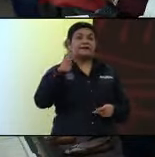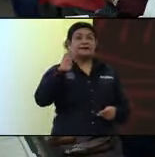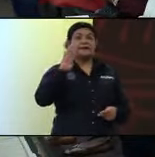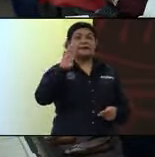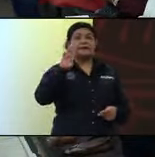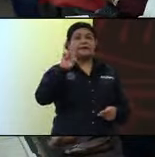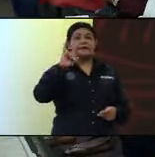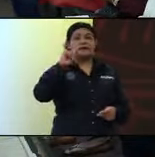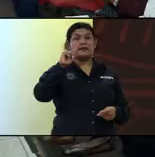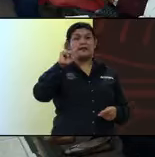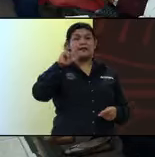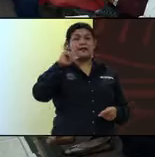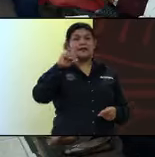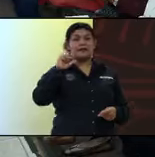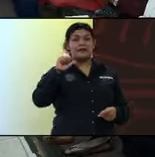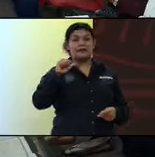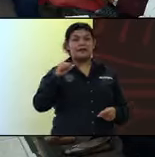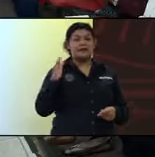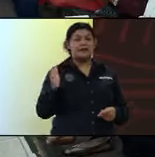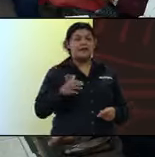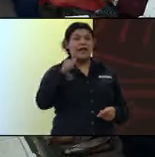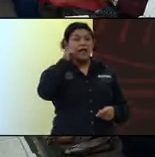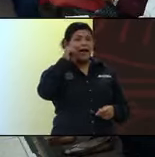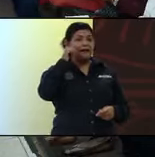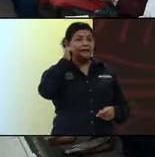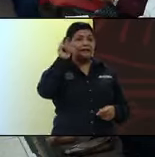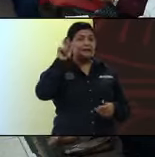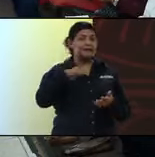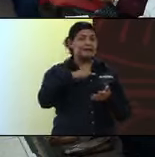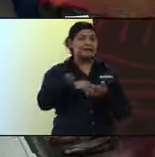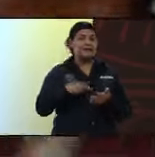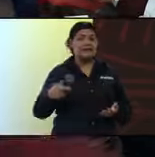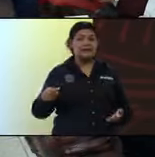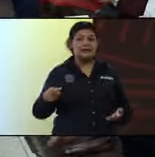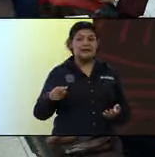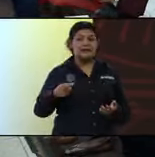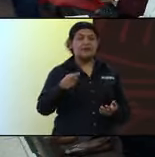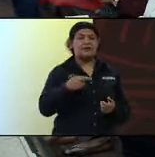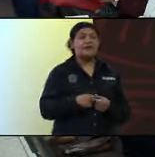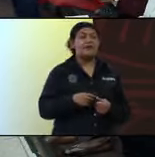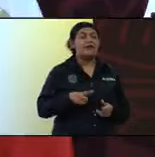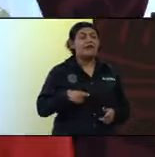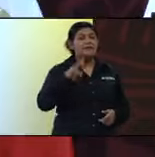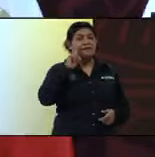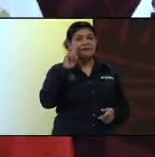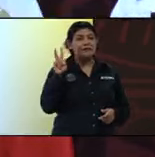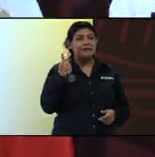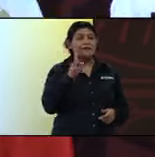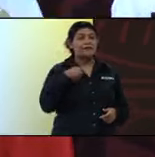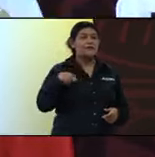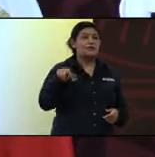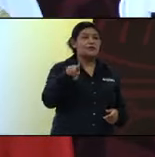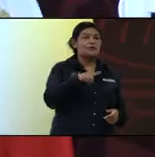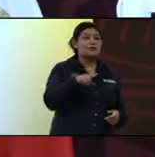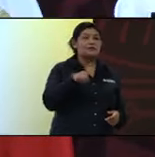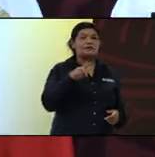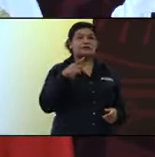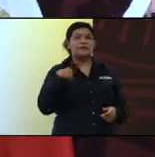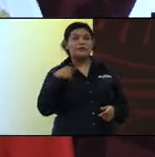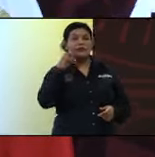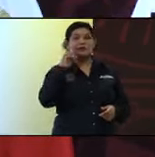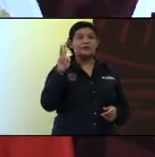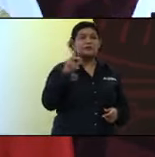Bache, y ayer estuvimos en Río Tamiagua, precisamente ahí en su comunidad, y fíjense que ahí puse a consideración, pues como lo hago yo siempre, tomando